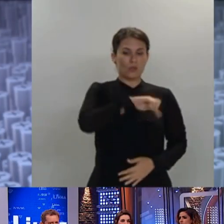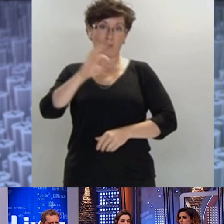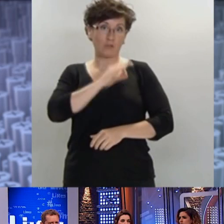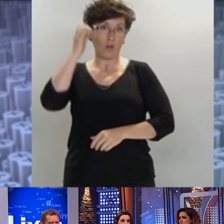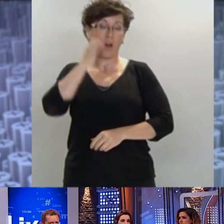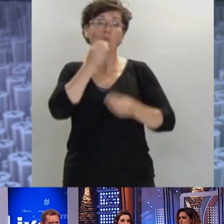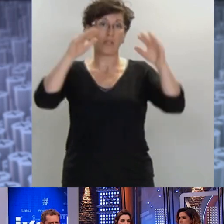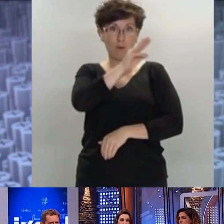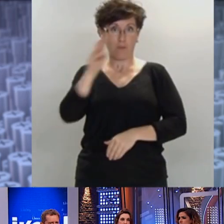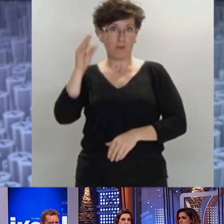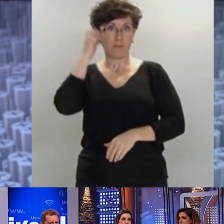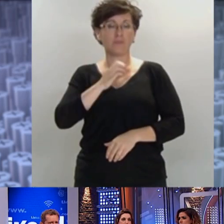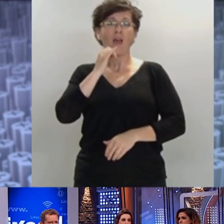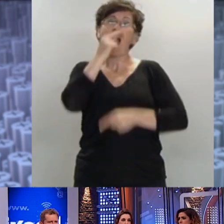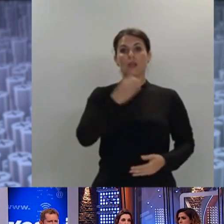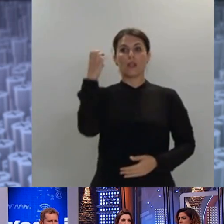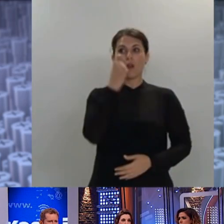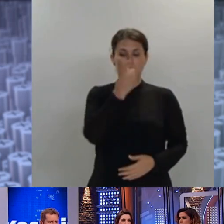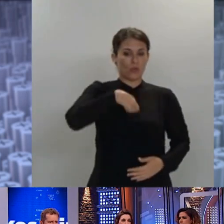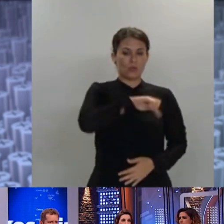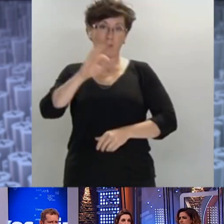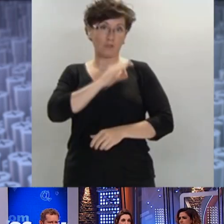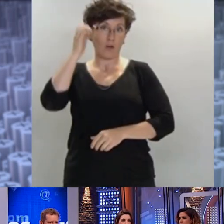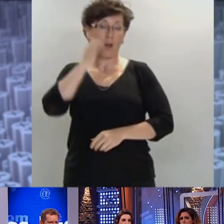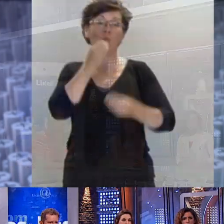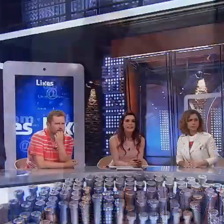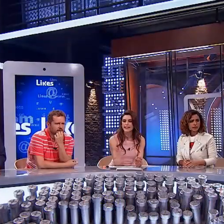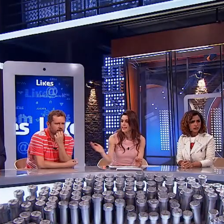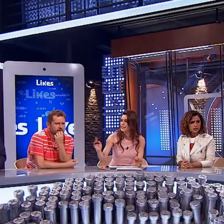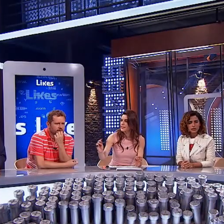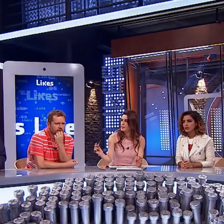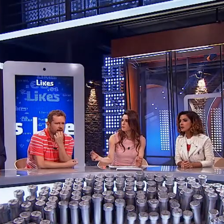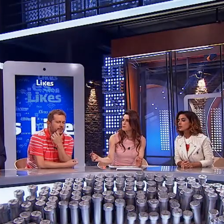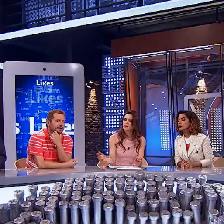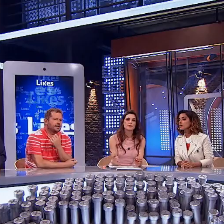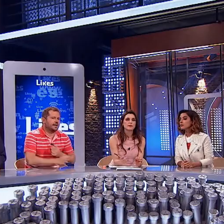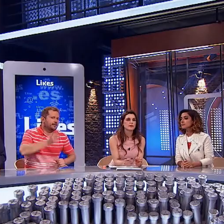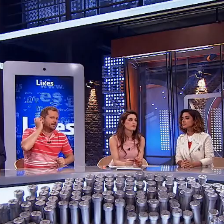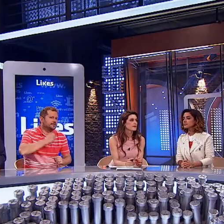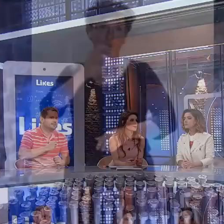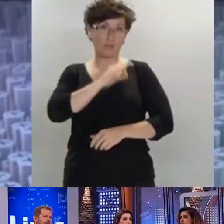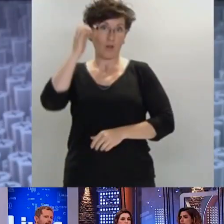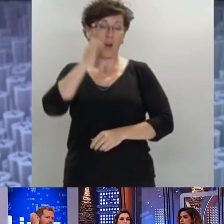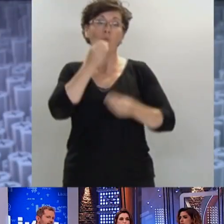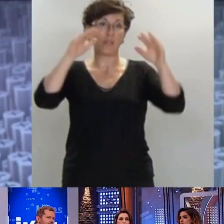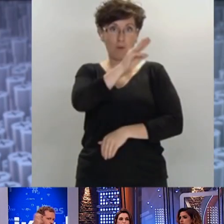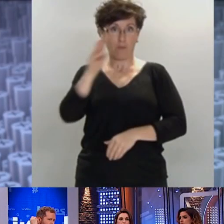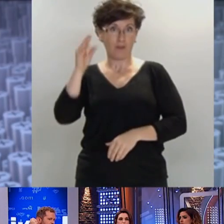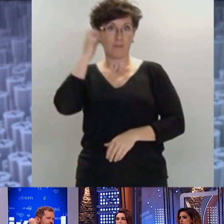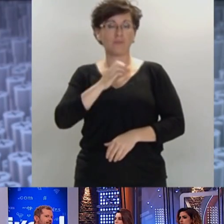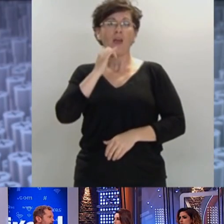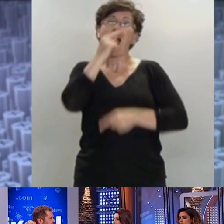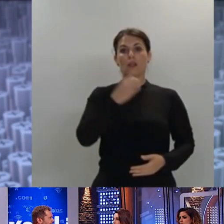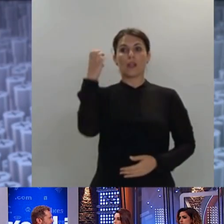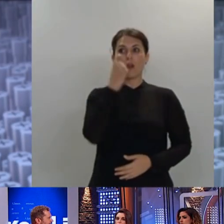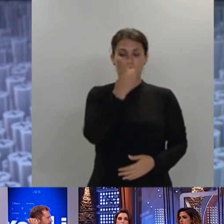estamos repitiéndolo? Está diciendo el nombre todo el Todo el rato es el mismo nombre, ¿vale? ¿Quién creéis que Es una característica física de uno de nuestros políticos.